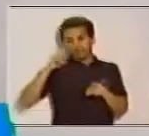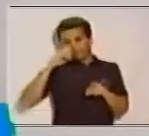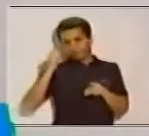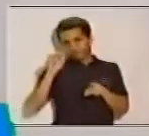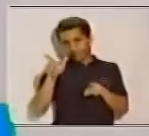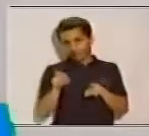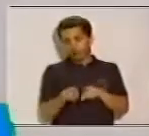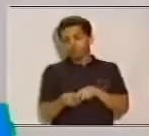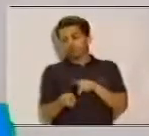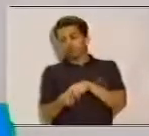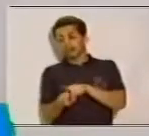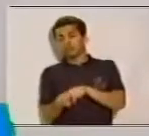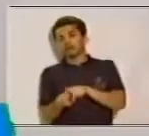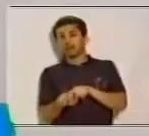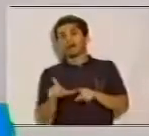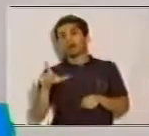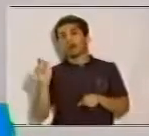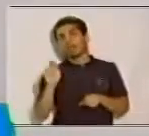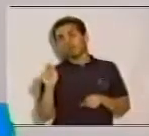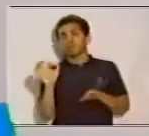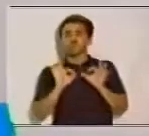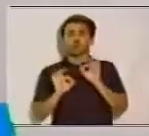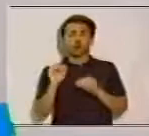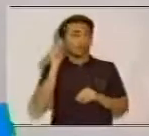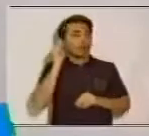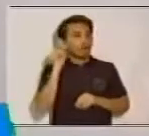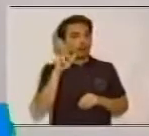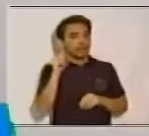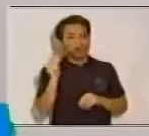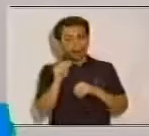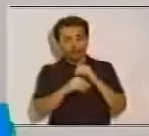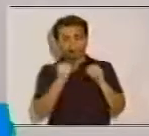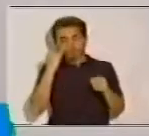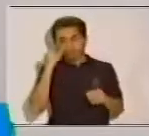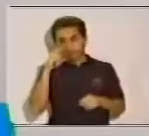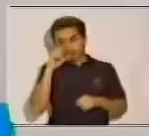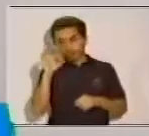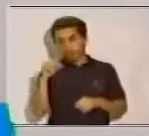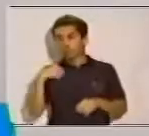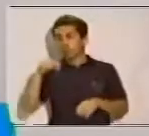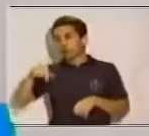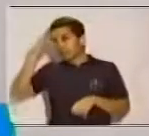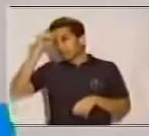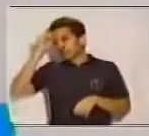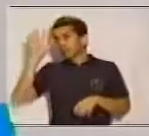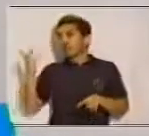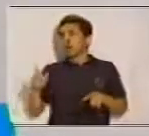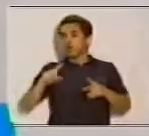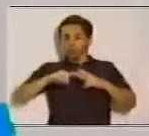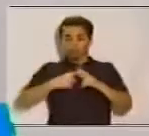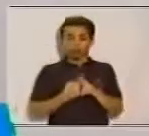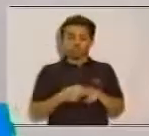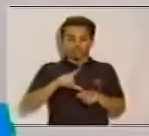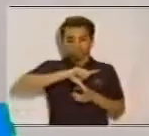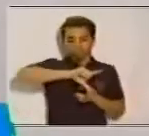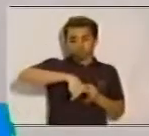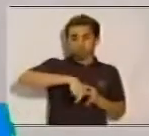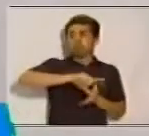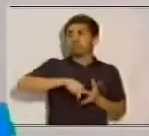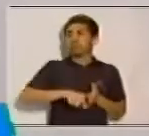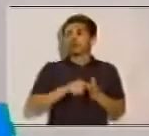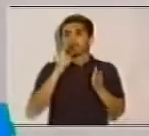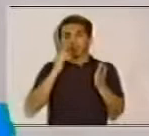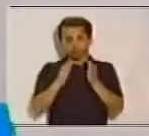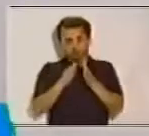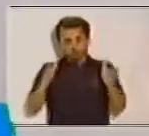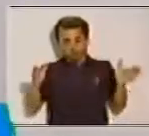Y lo primero que vamos a aprender el día de hoy para trazar cualquier pentágono, lo que va a variar es el tamaño